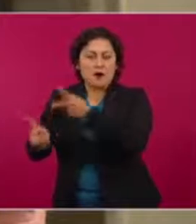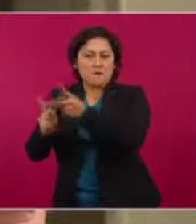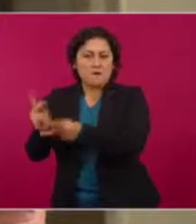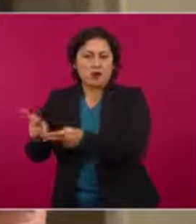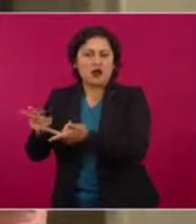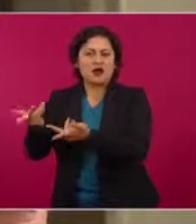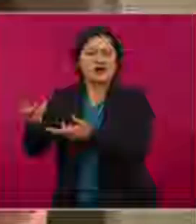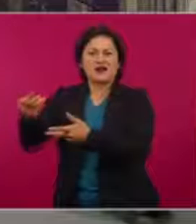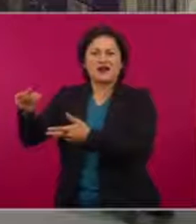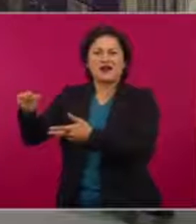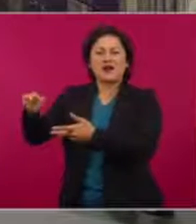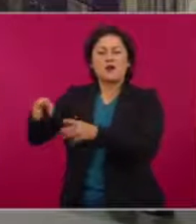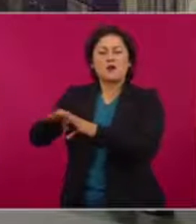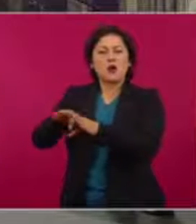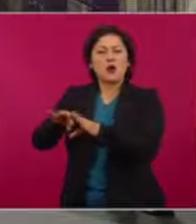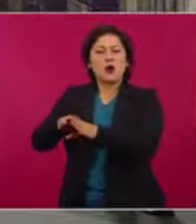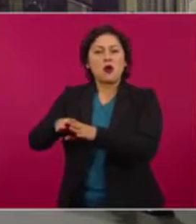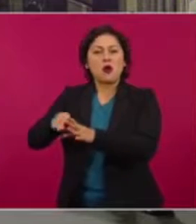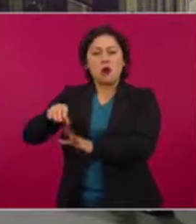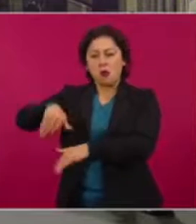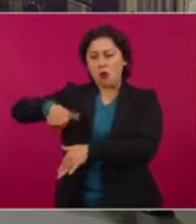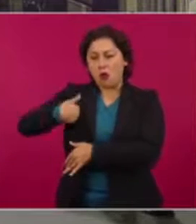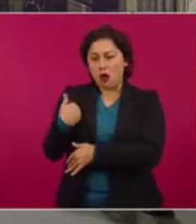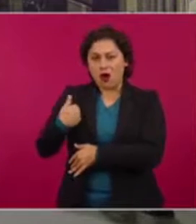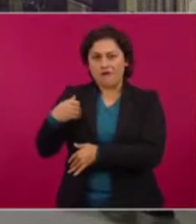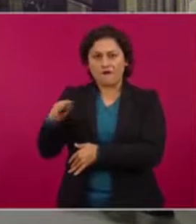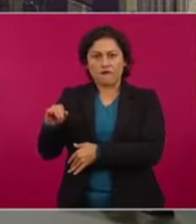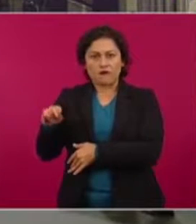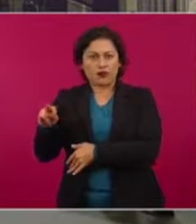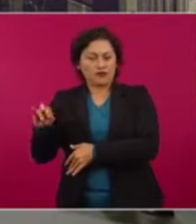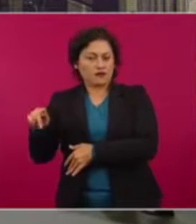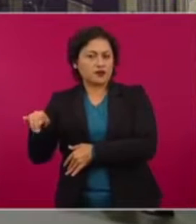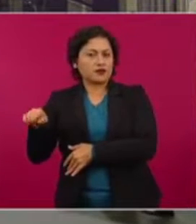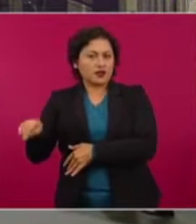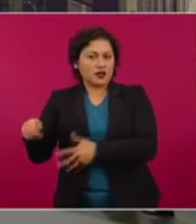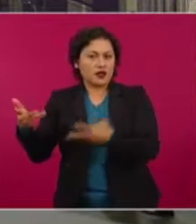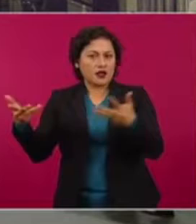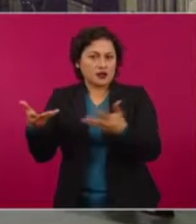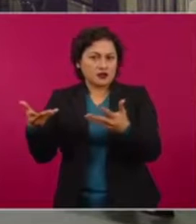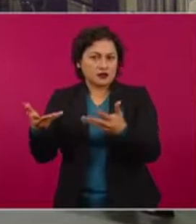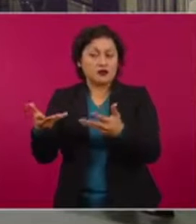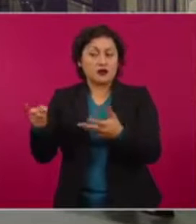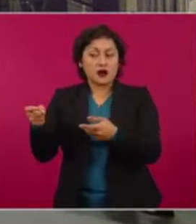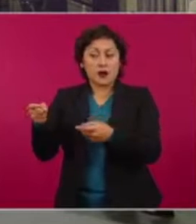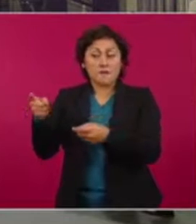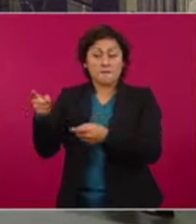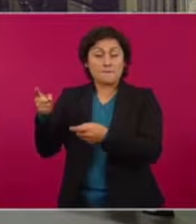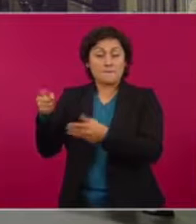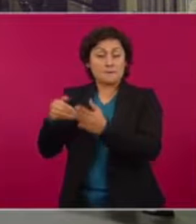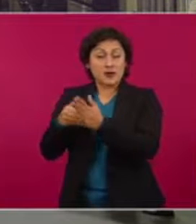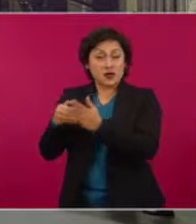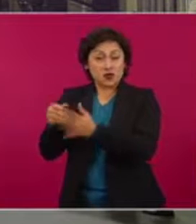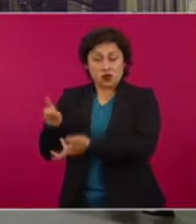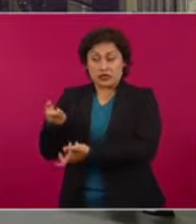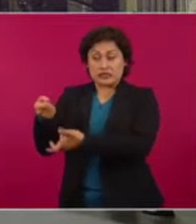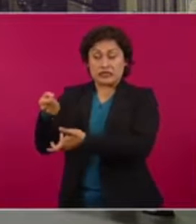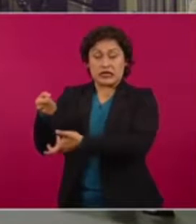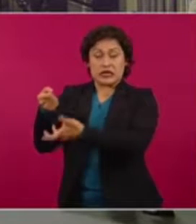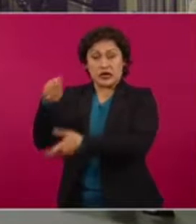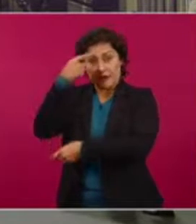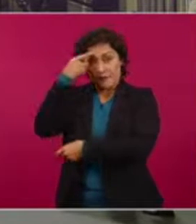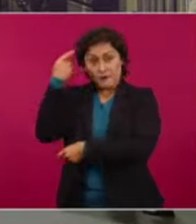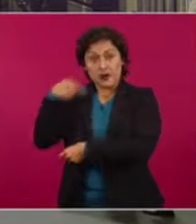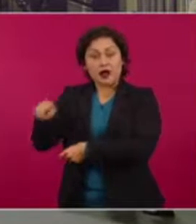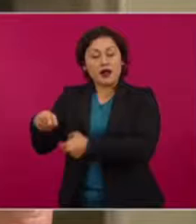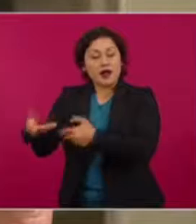Fonadín, o sea, se hizo más de 1,000 millones, dio Fonadín a fondo perdido para la